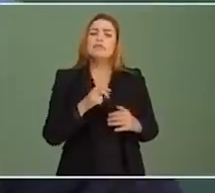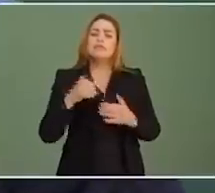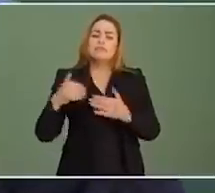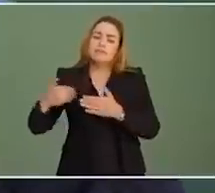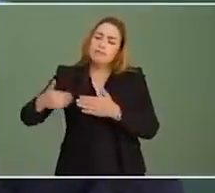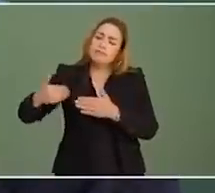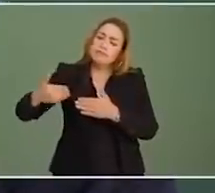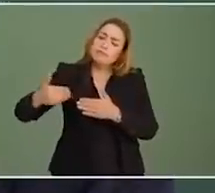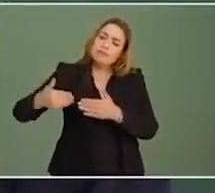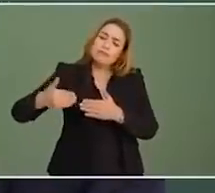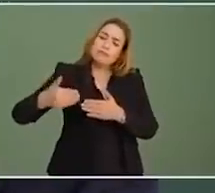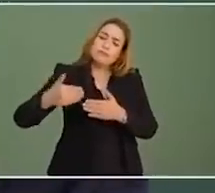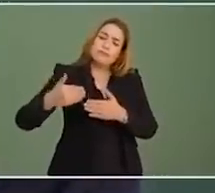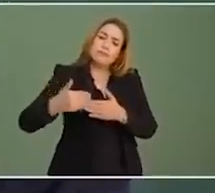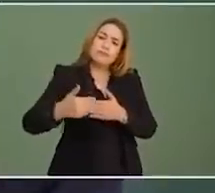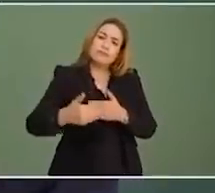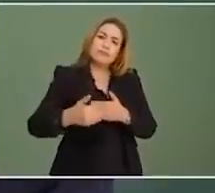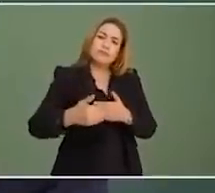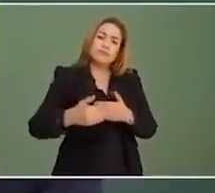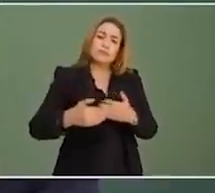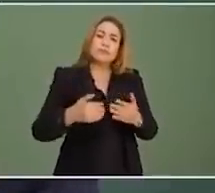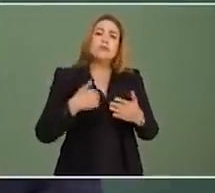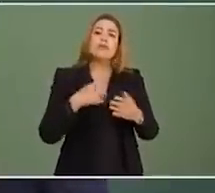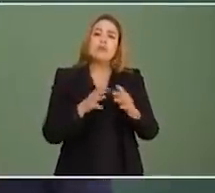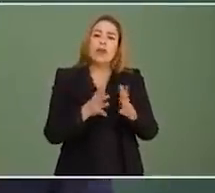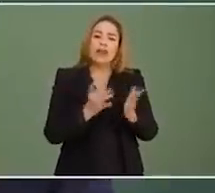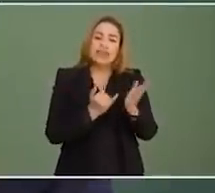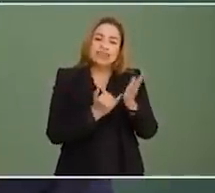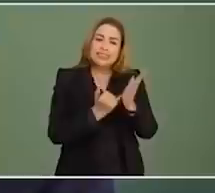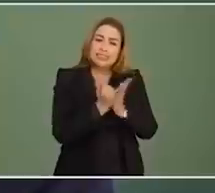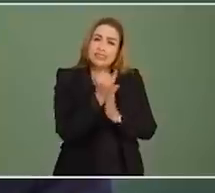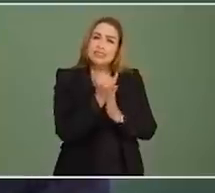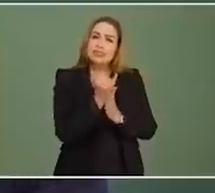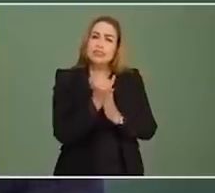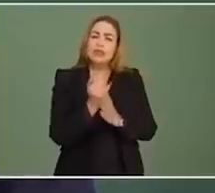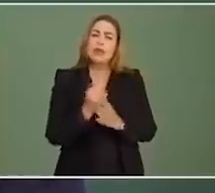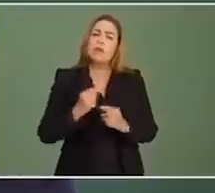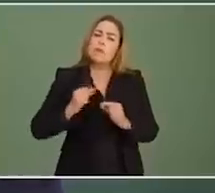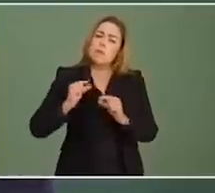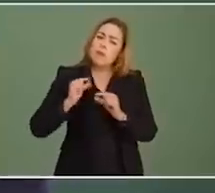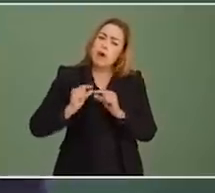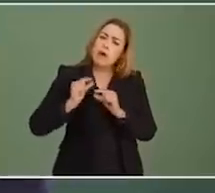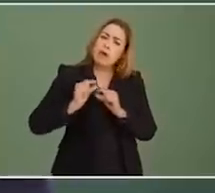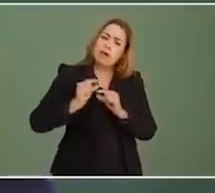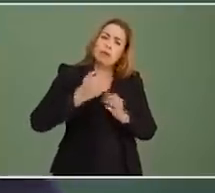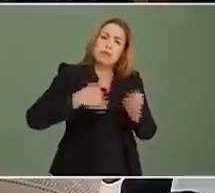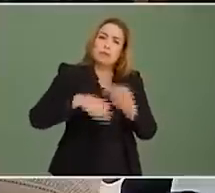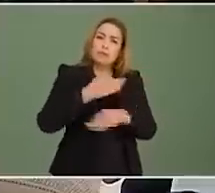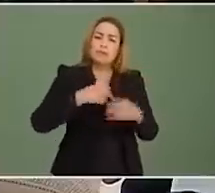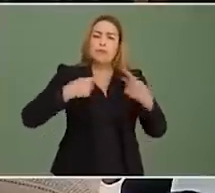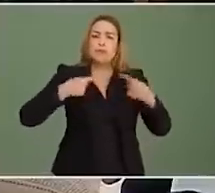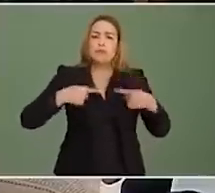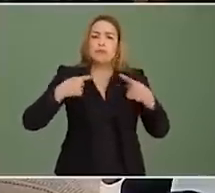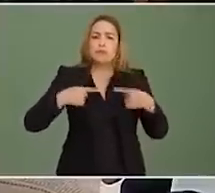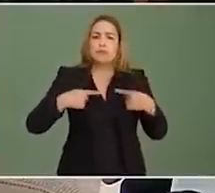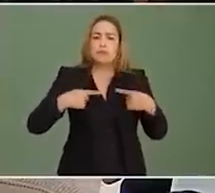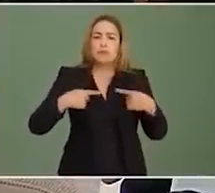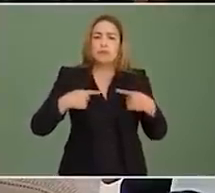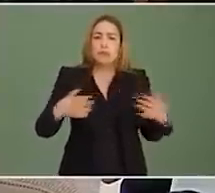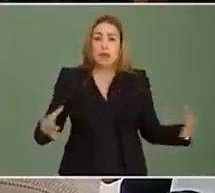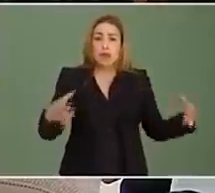todos los legisladores que han pasado por la cámara diputados por el